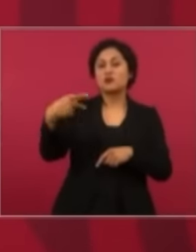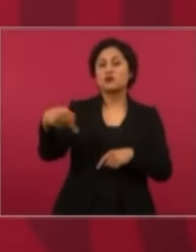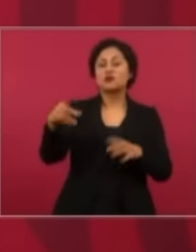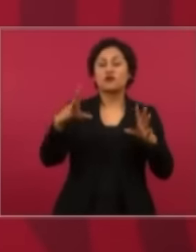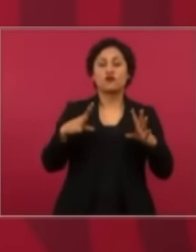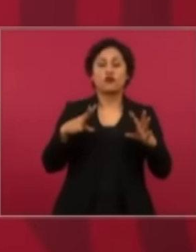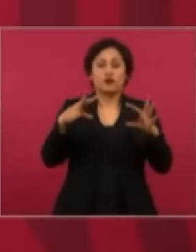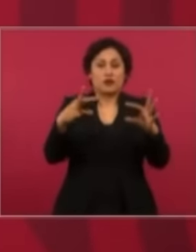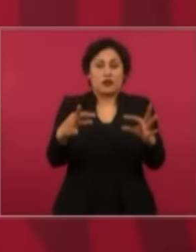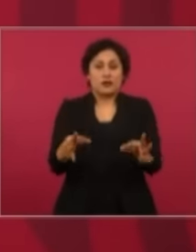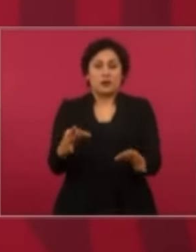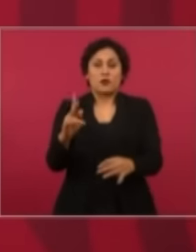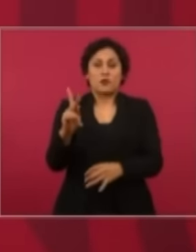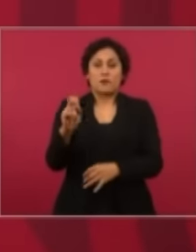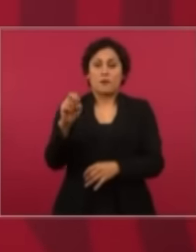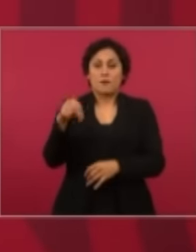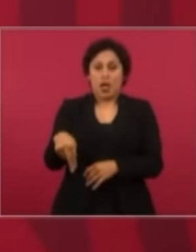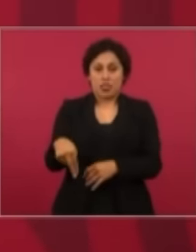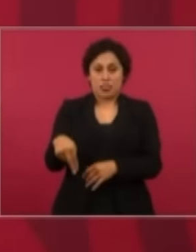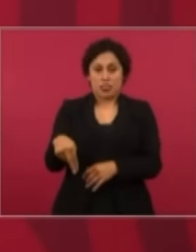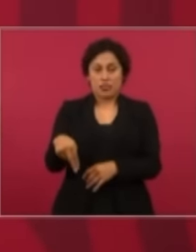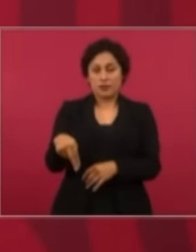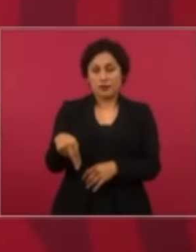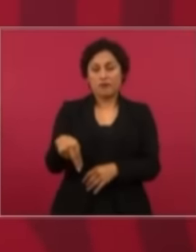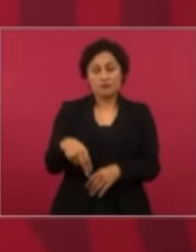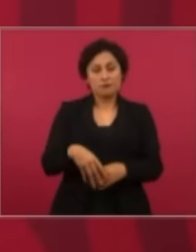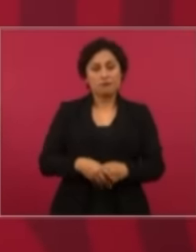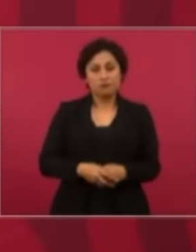los ideólogos del pan